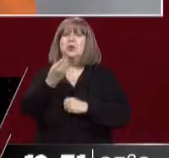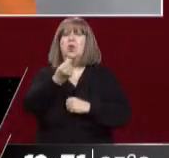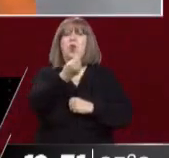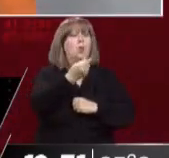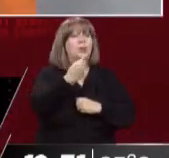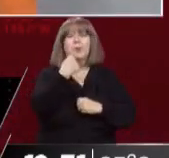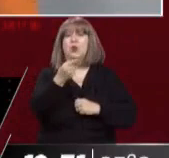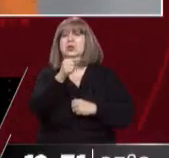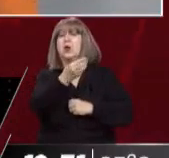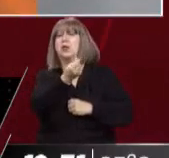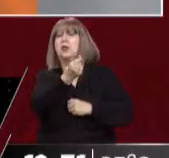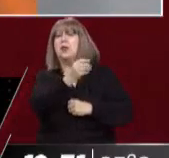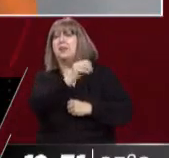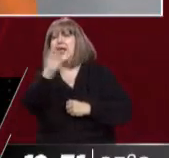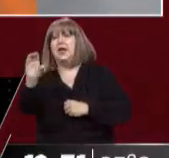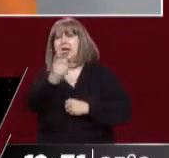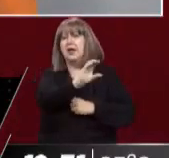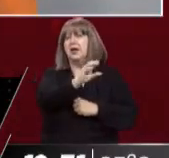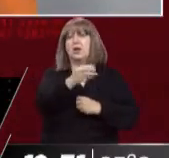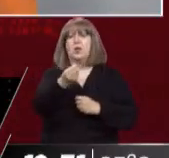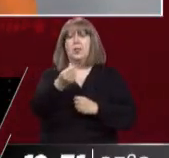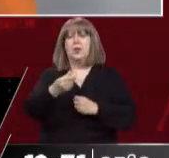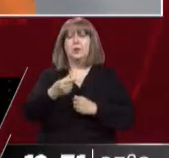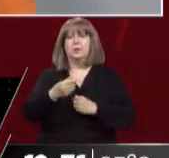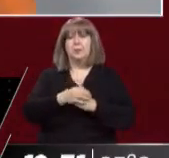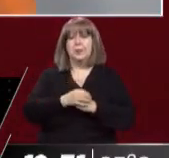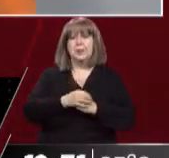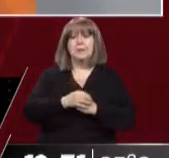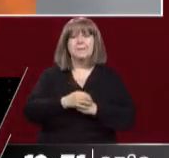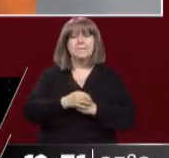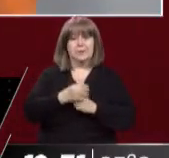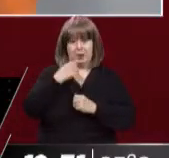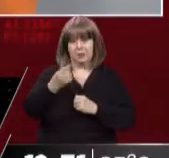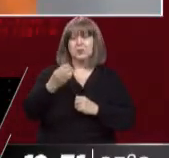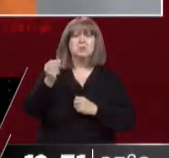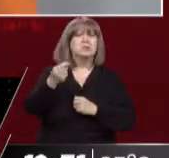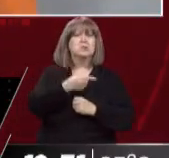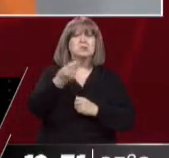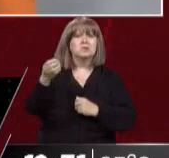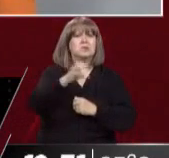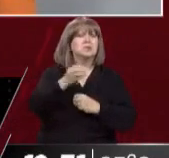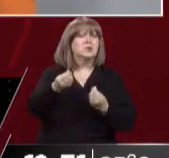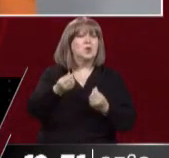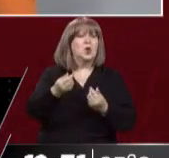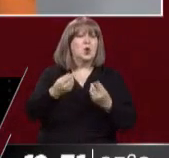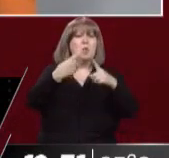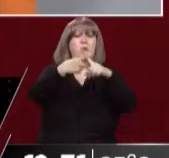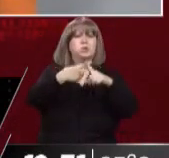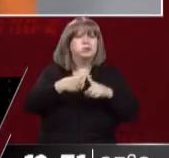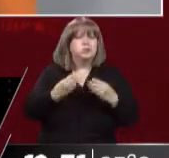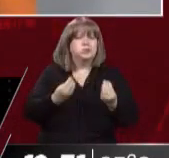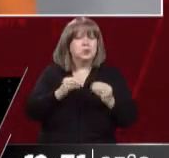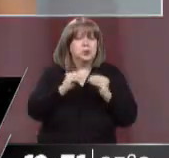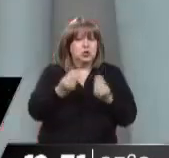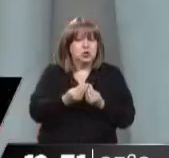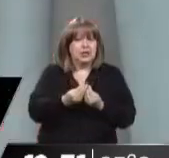resarcimiento y Cómo llegan a elaborar esa cifra bien Cuánta plata piden de resarcimiento y Cómo llegan a elaborar esa